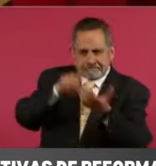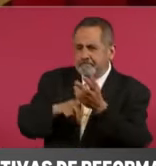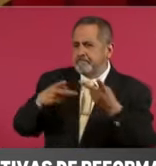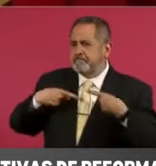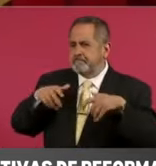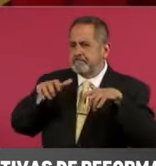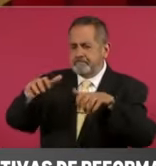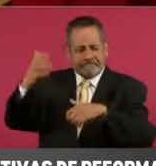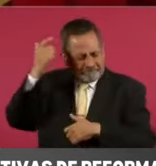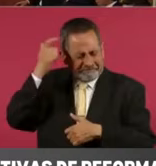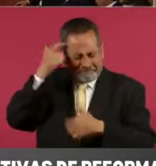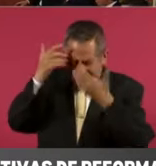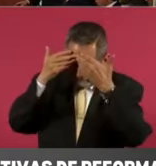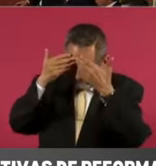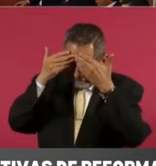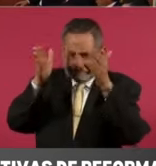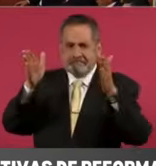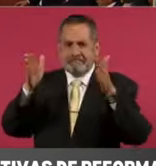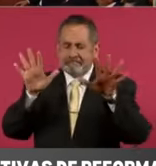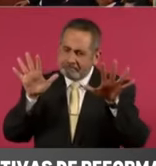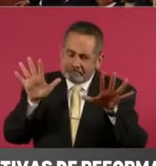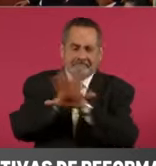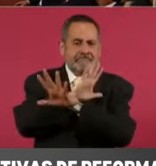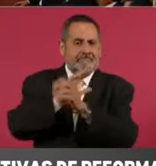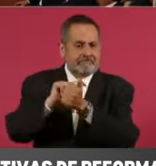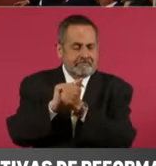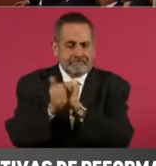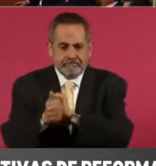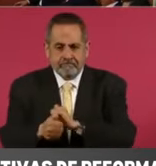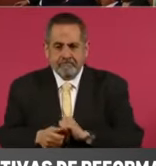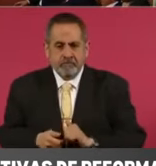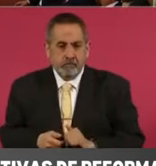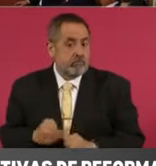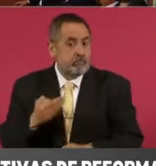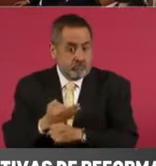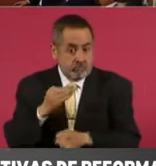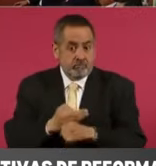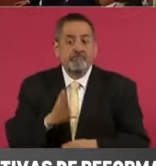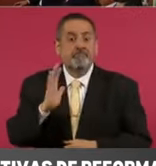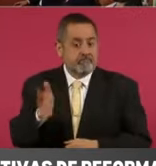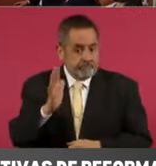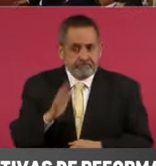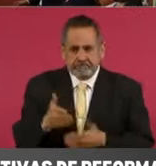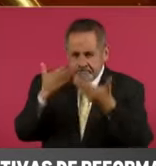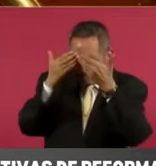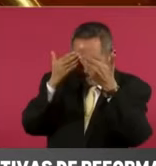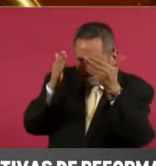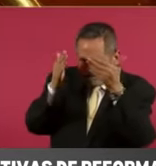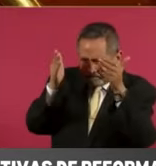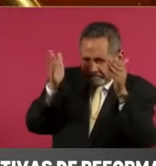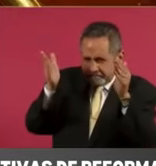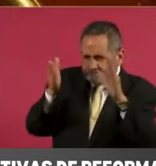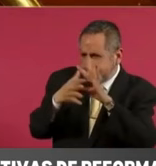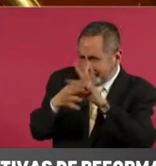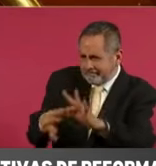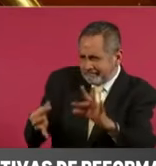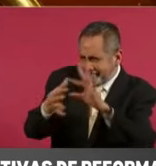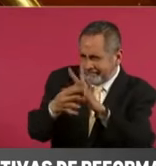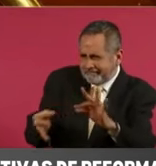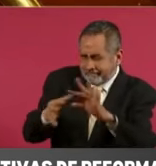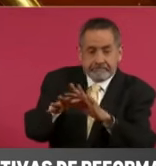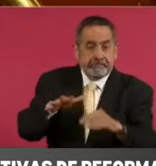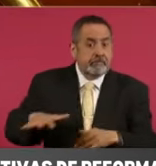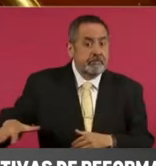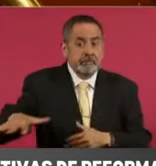pueblo, lo cual en buena medida hemos conseguido entre todos y desde abajo,